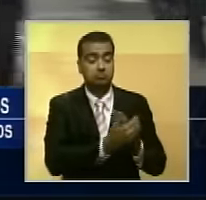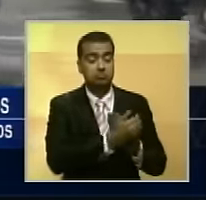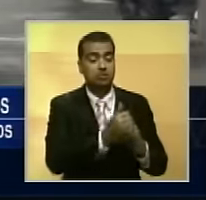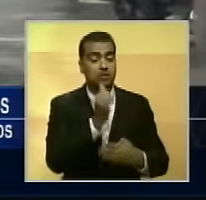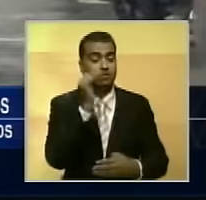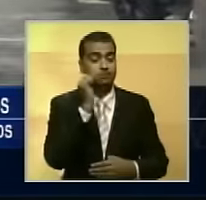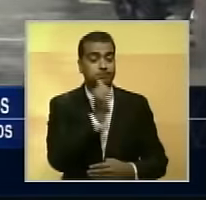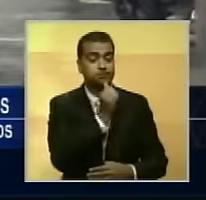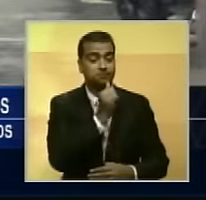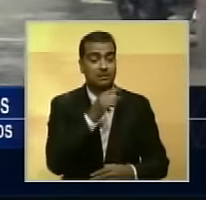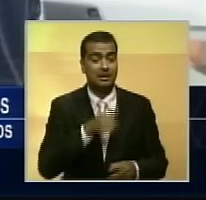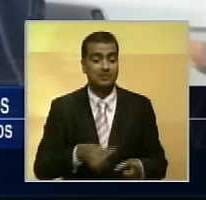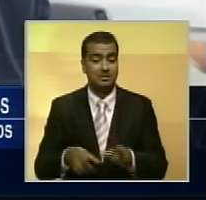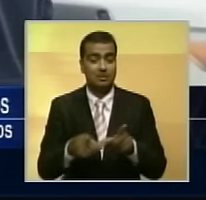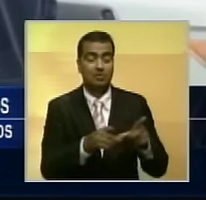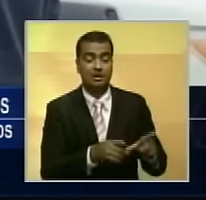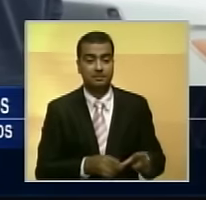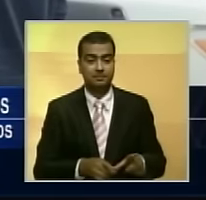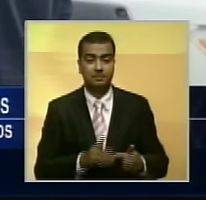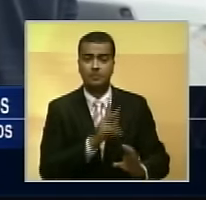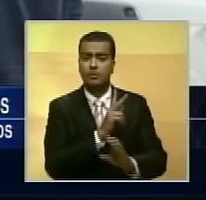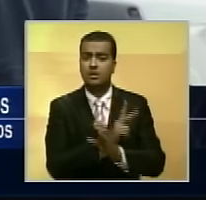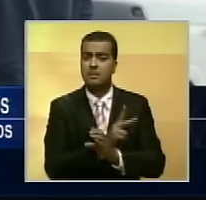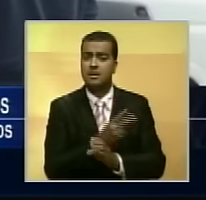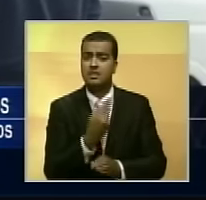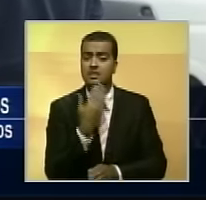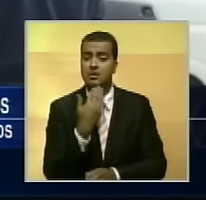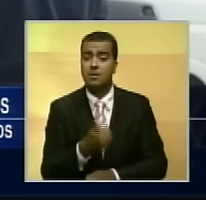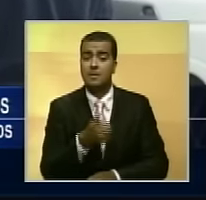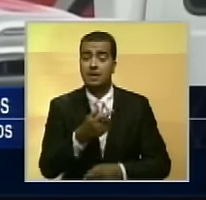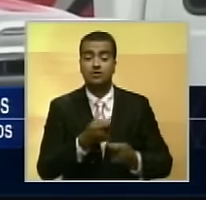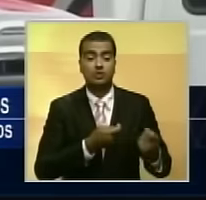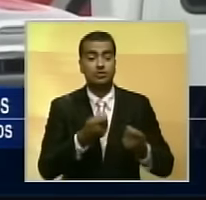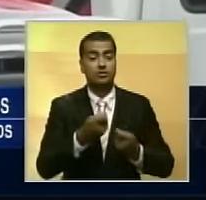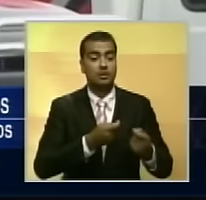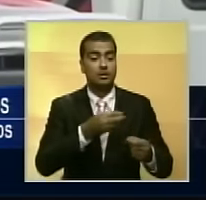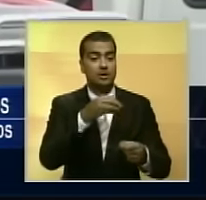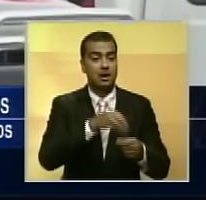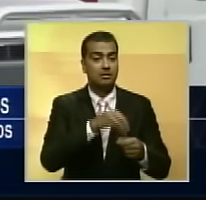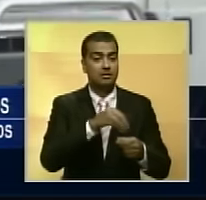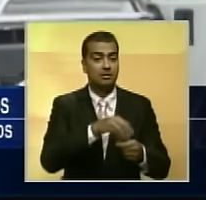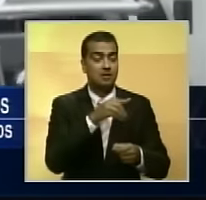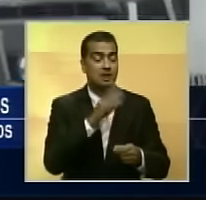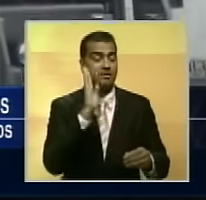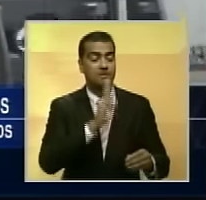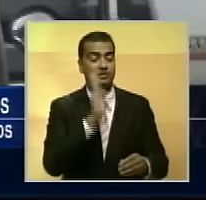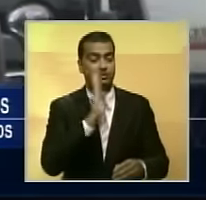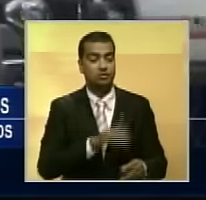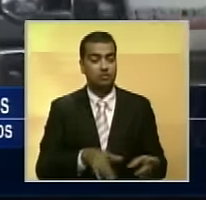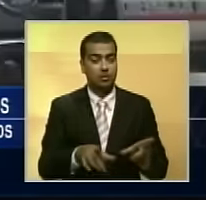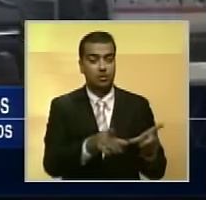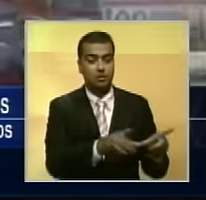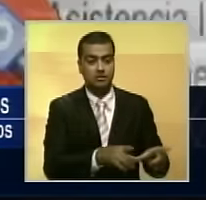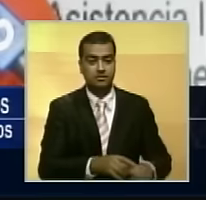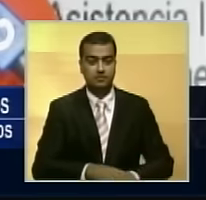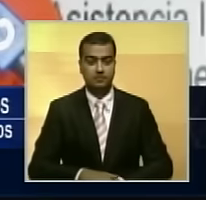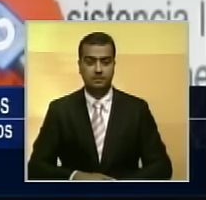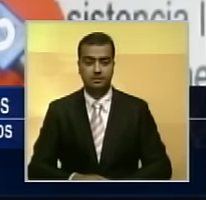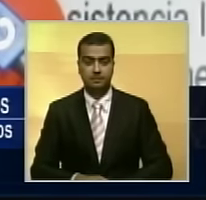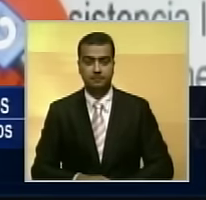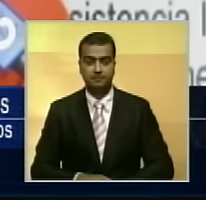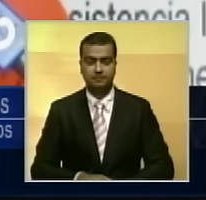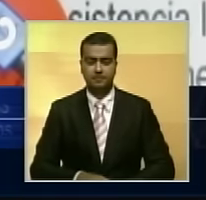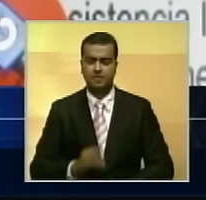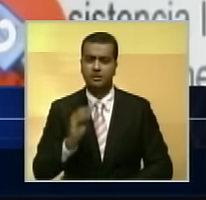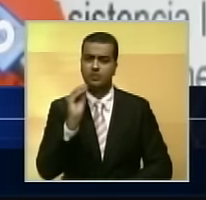abortos en el estado andino. Protección Civil exige mayores controles para el ingreso al vertedero de San Josecito. Se le hace el